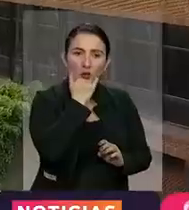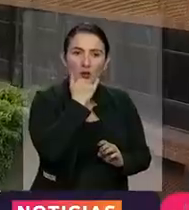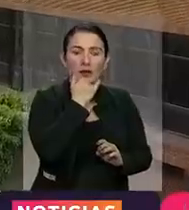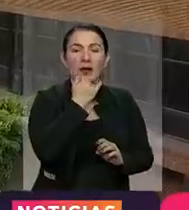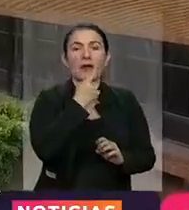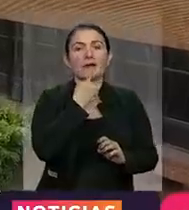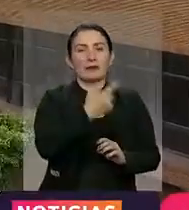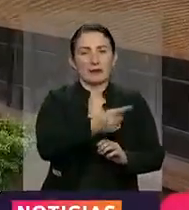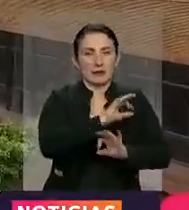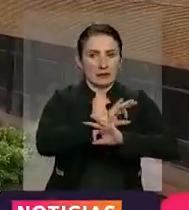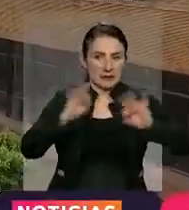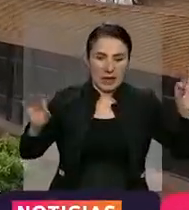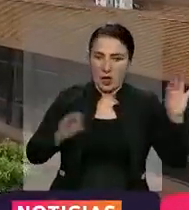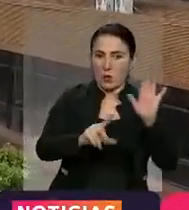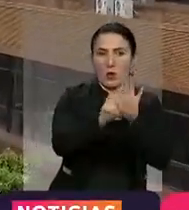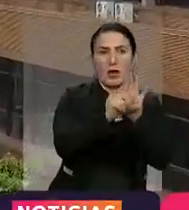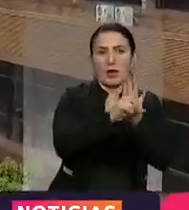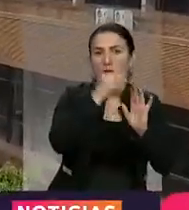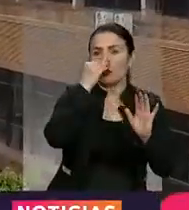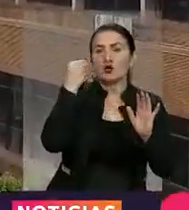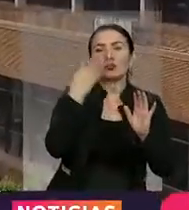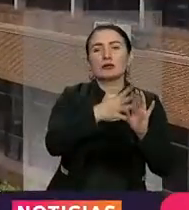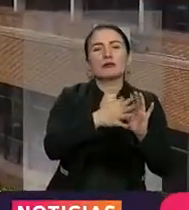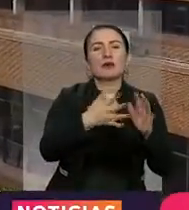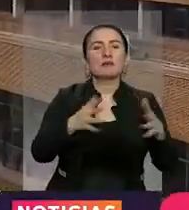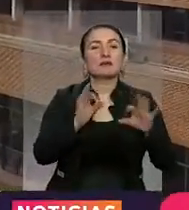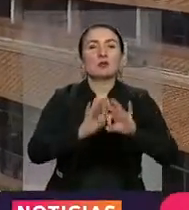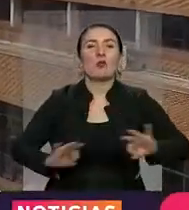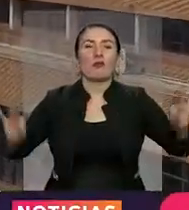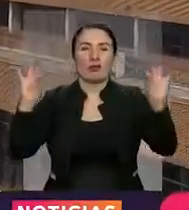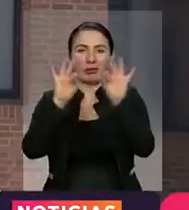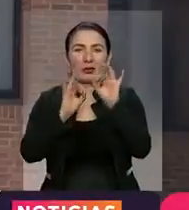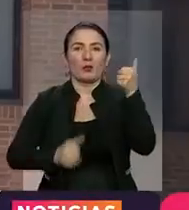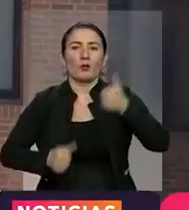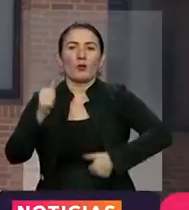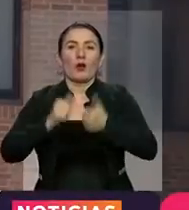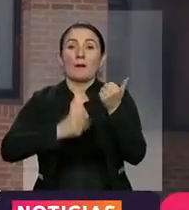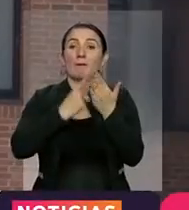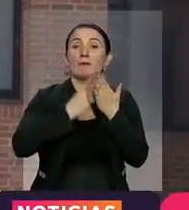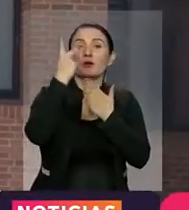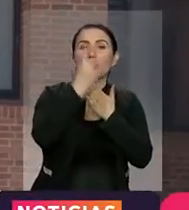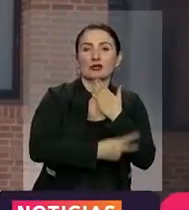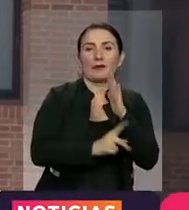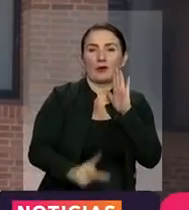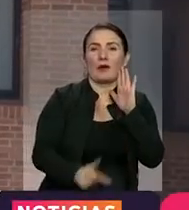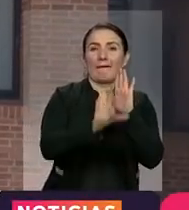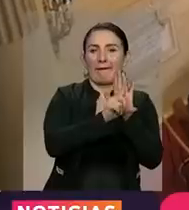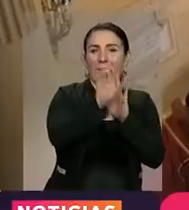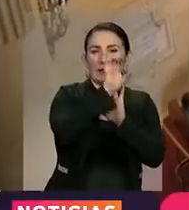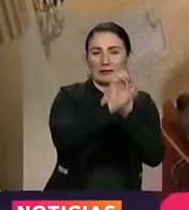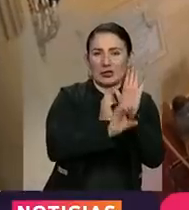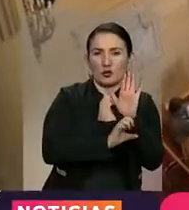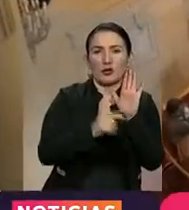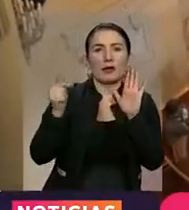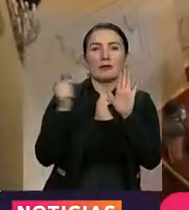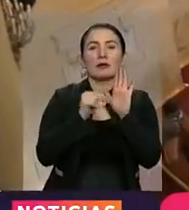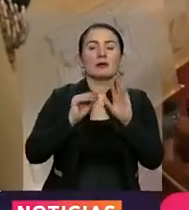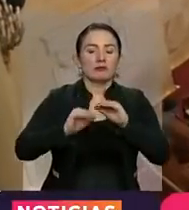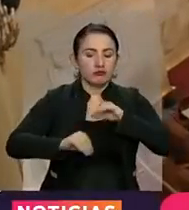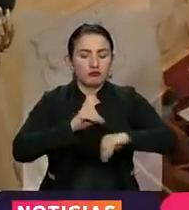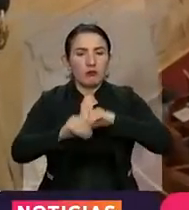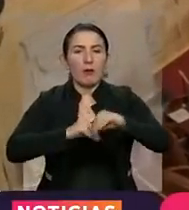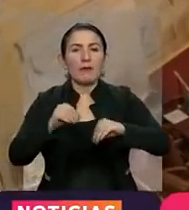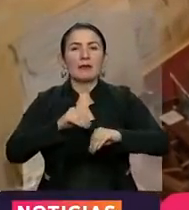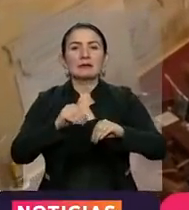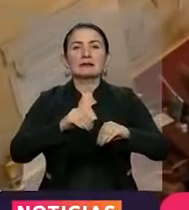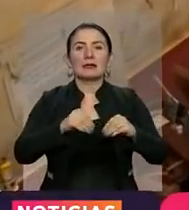la inconstitucionalidad de la misma. Tal vez el más importante es que el proyecto, una ley estatutaria, se tramitó y aprobó en el